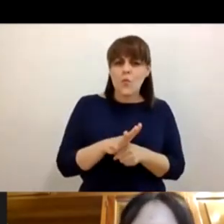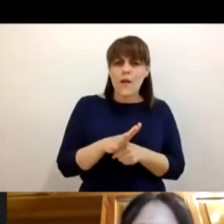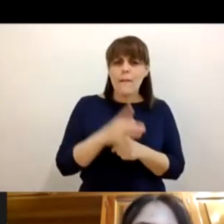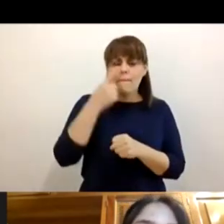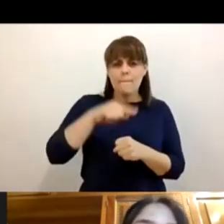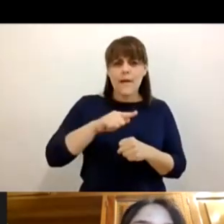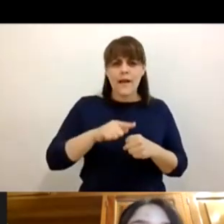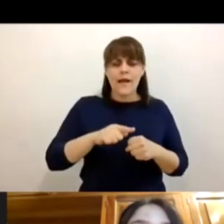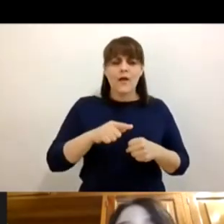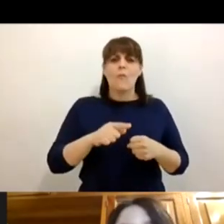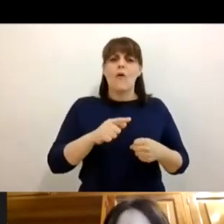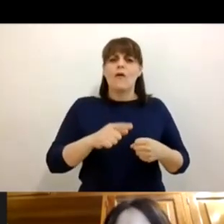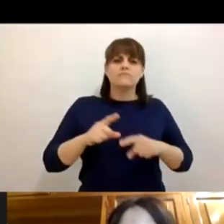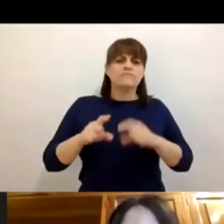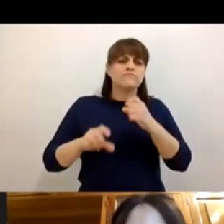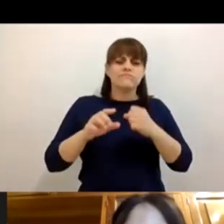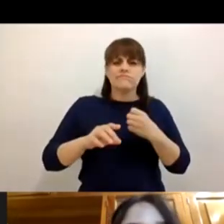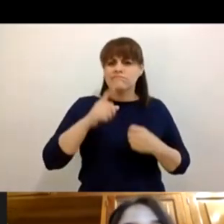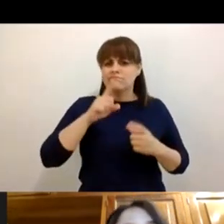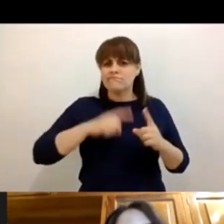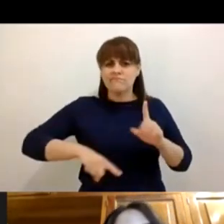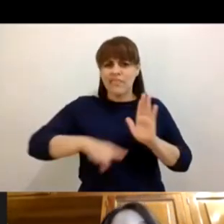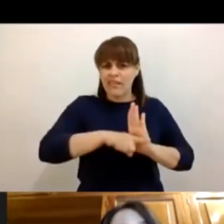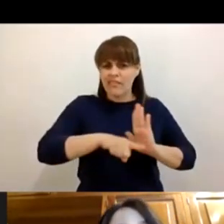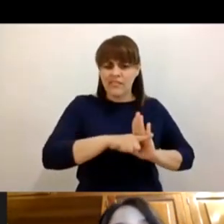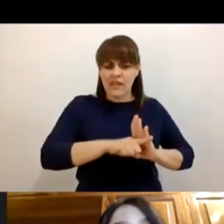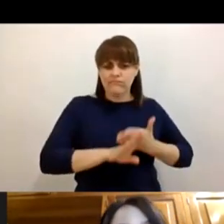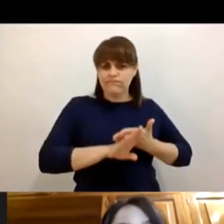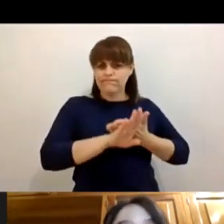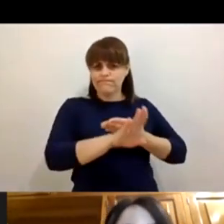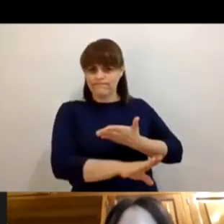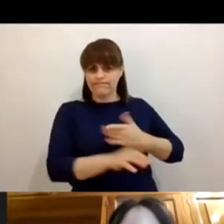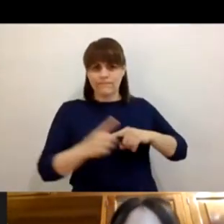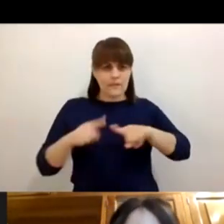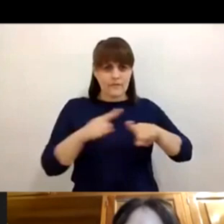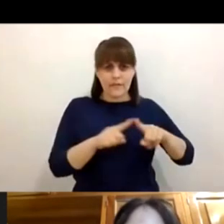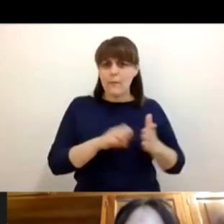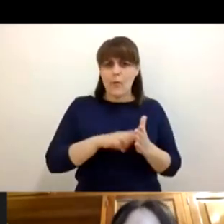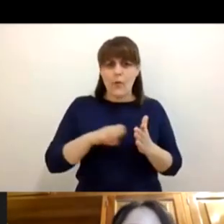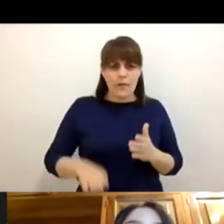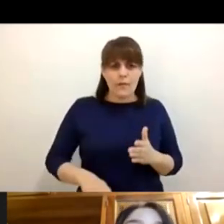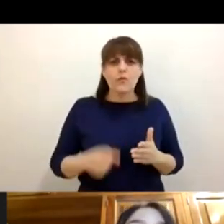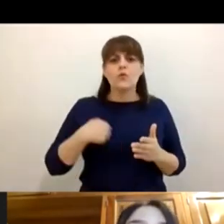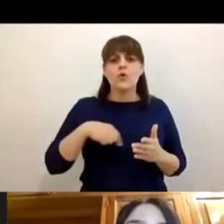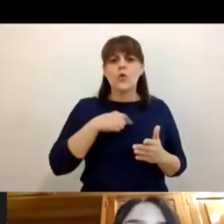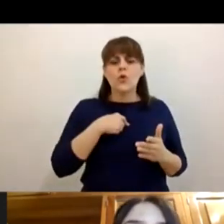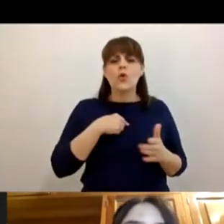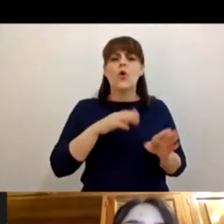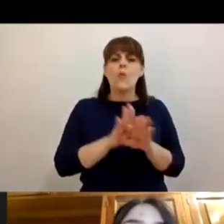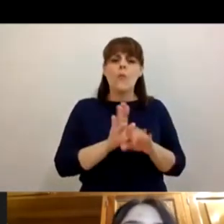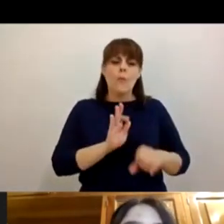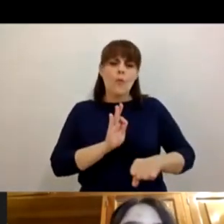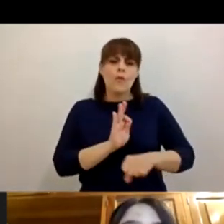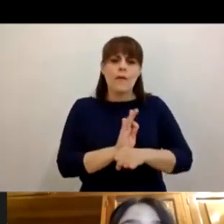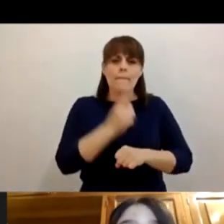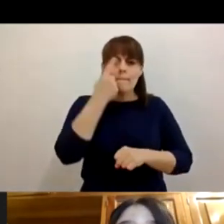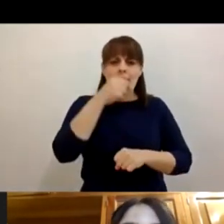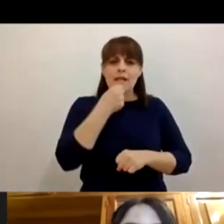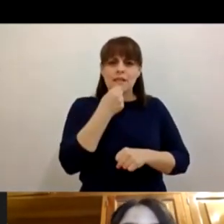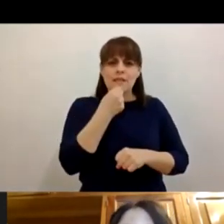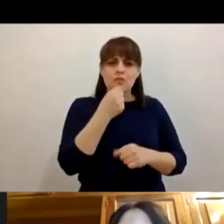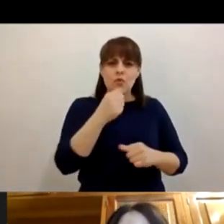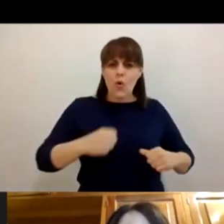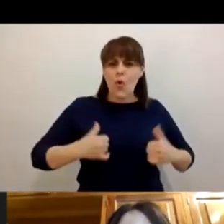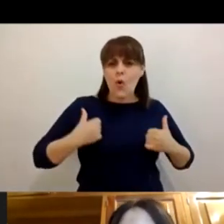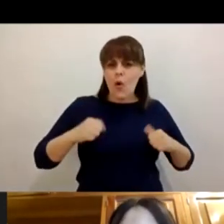social. Tenemos diversos programas, ¿no? En donde atendemos la prevención primaria, secundaria y terciaria del delito. Y, bueno,